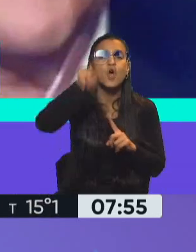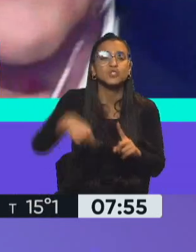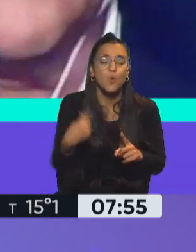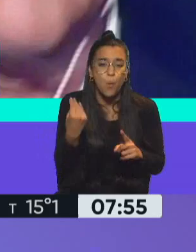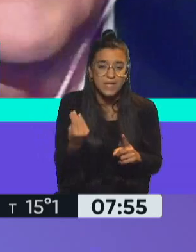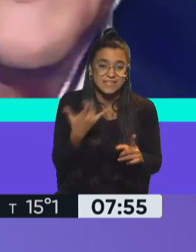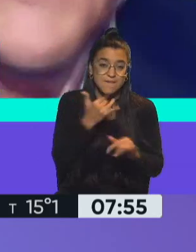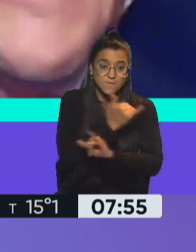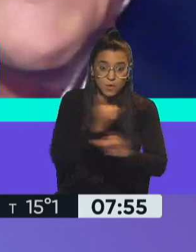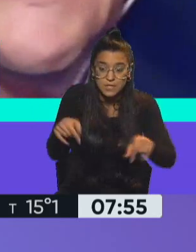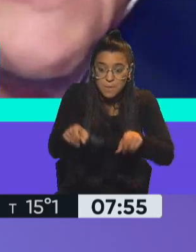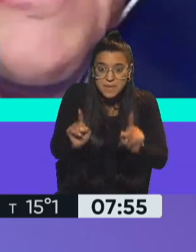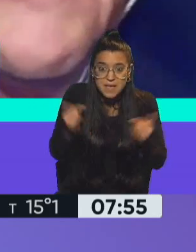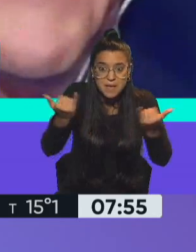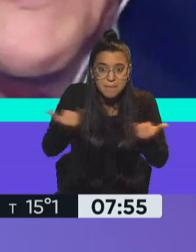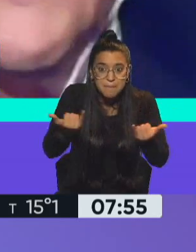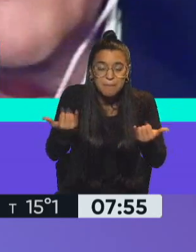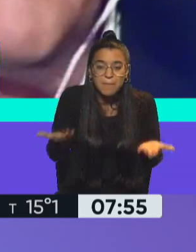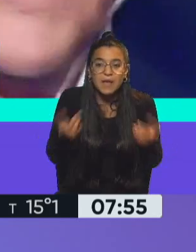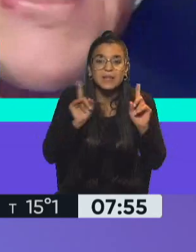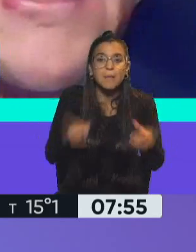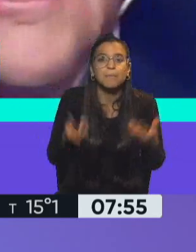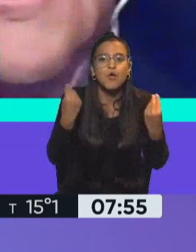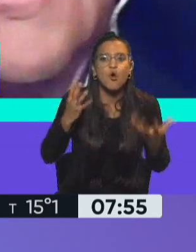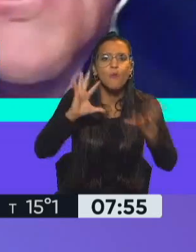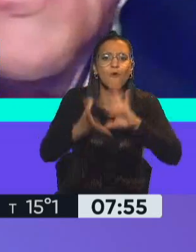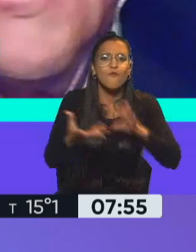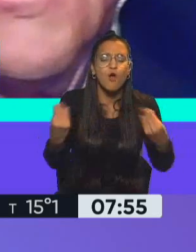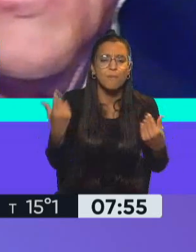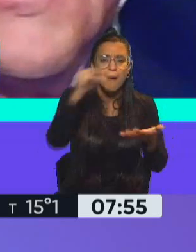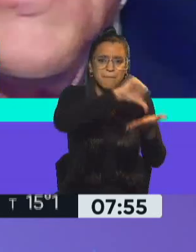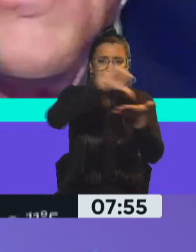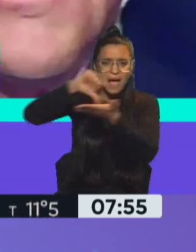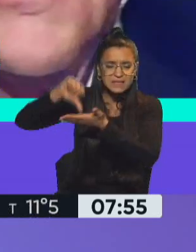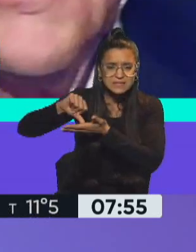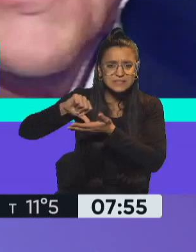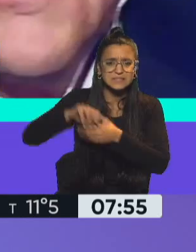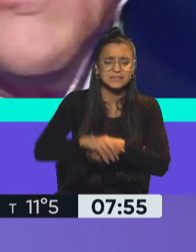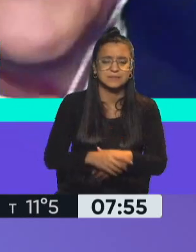esa información tenía y de la manera en que un país se